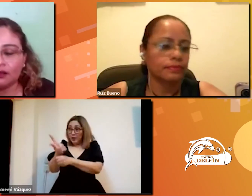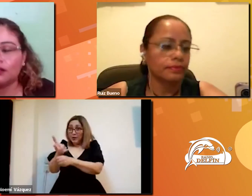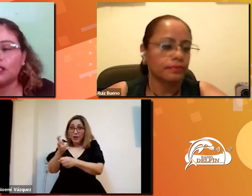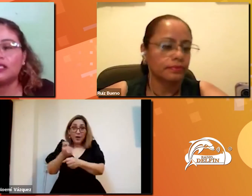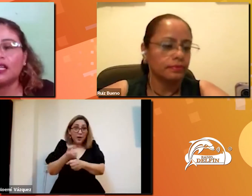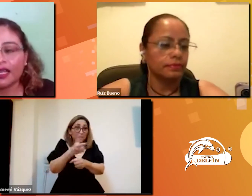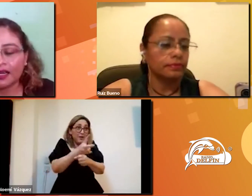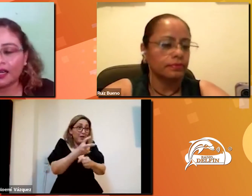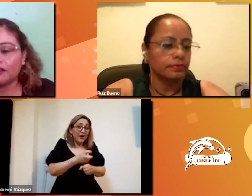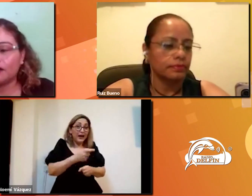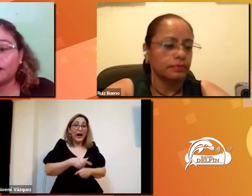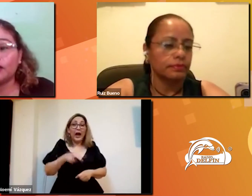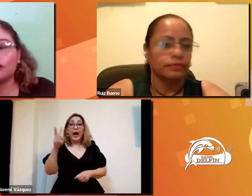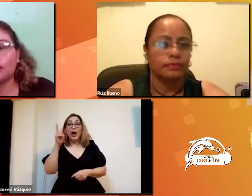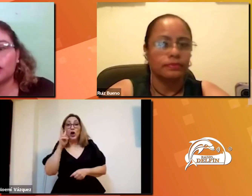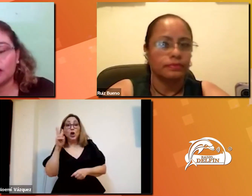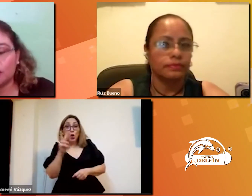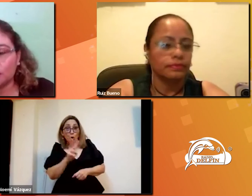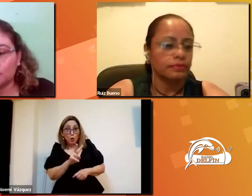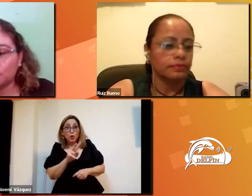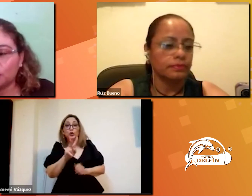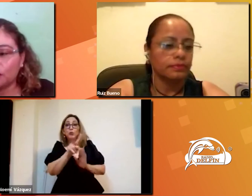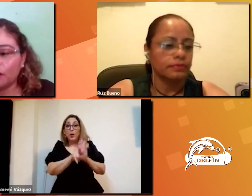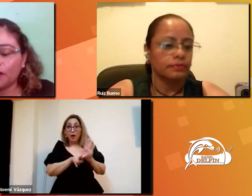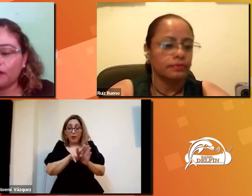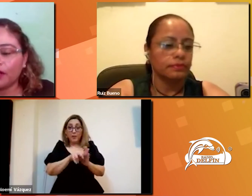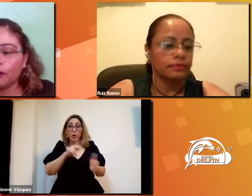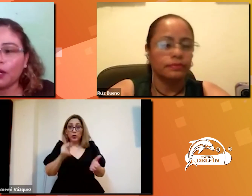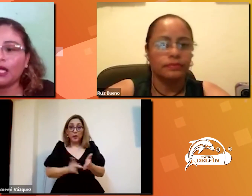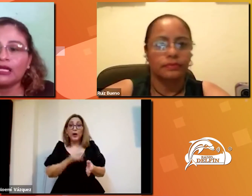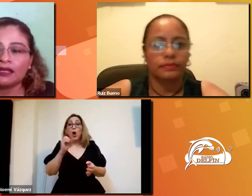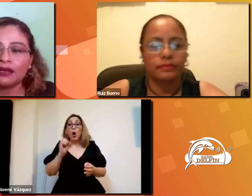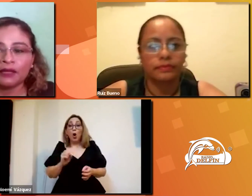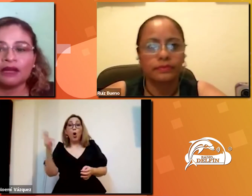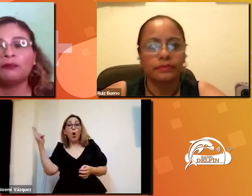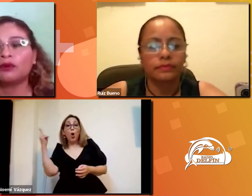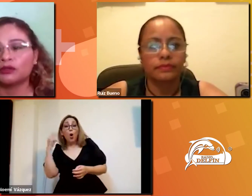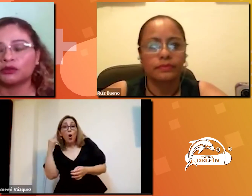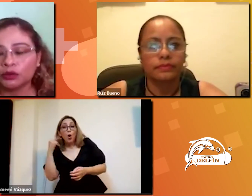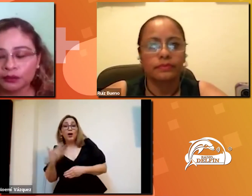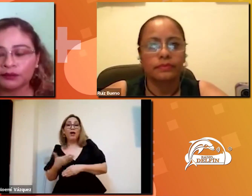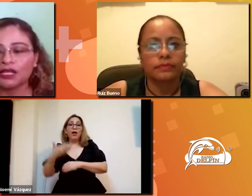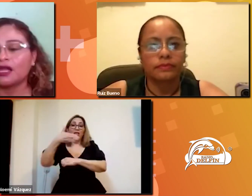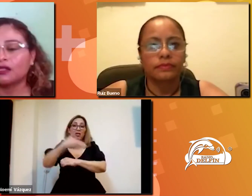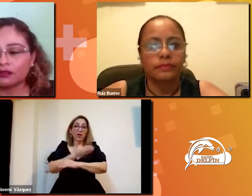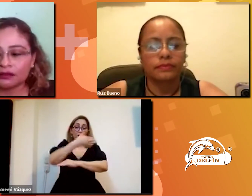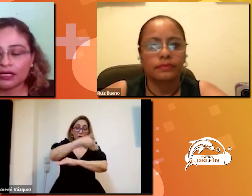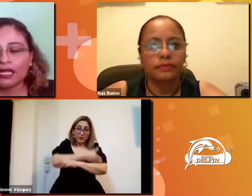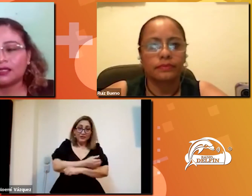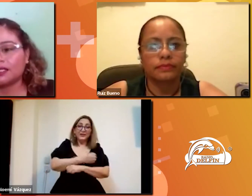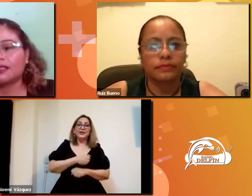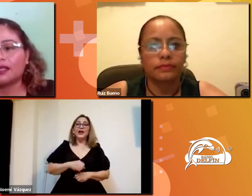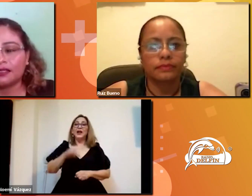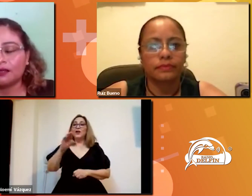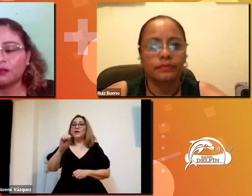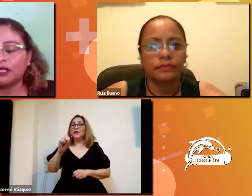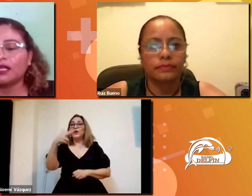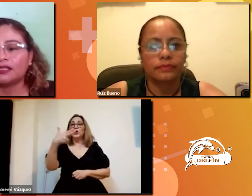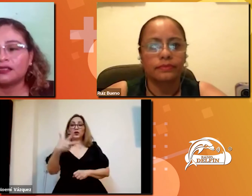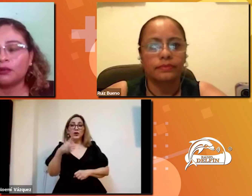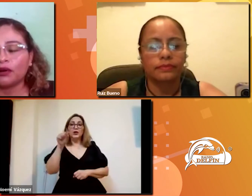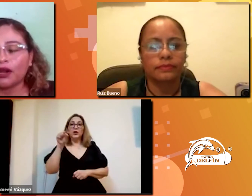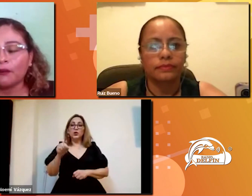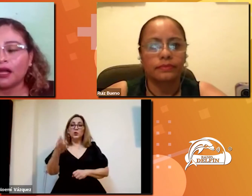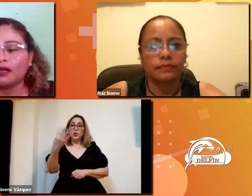nos sintonicen en Radio Delfín 88.9 FM y también por YouTube se